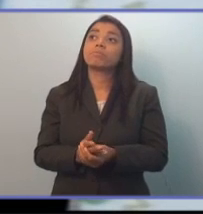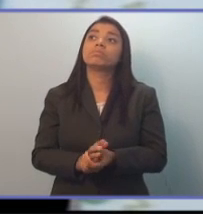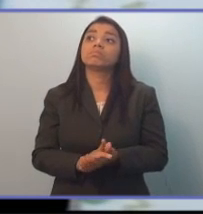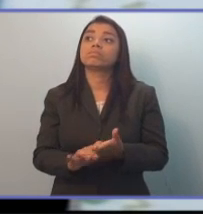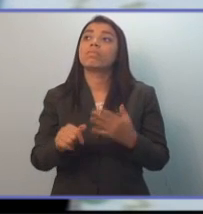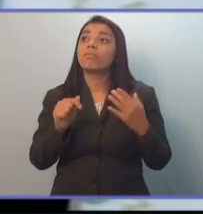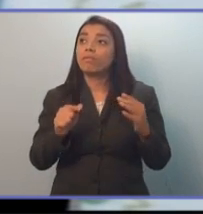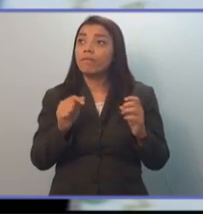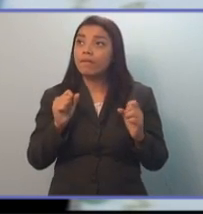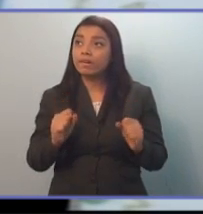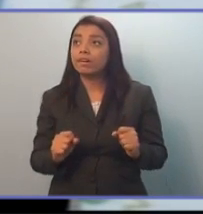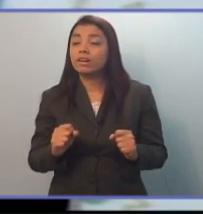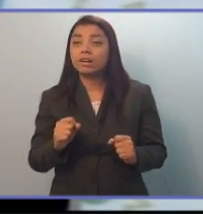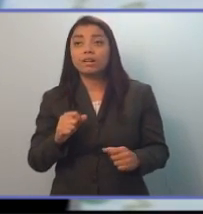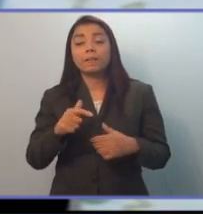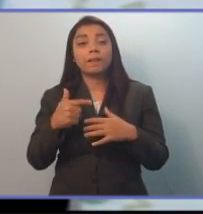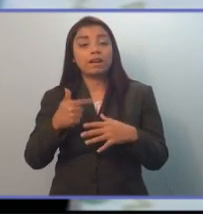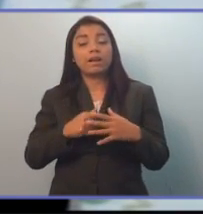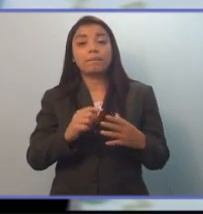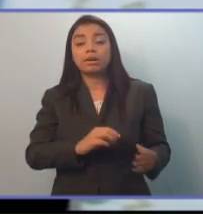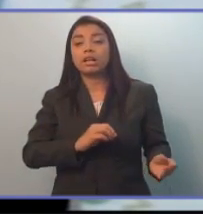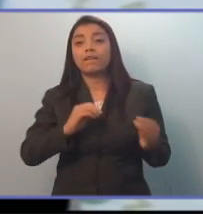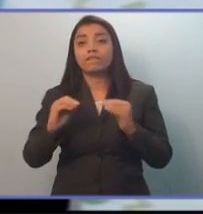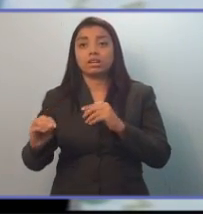sido introducido lo que es la inaplicabilidad, ¿va?